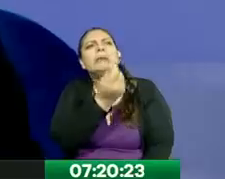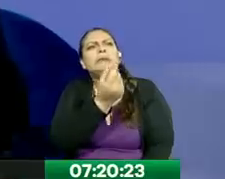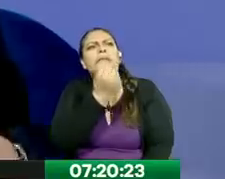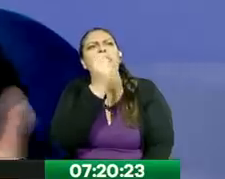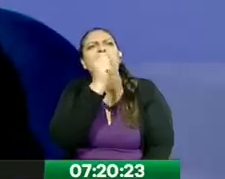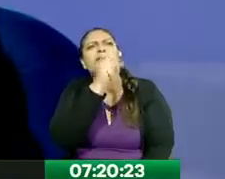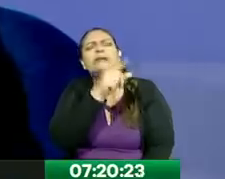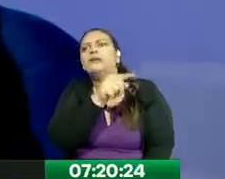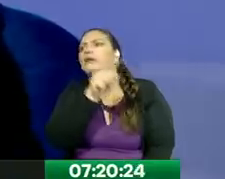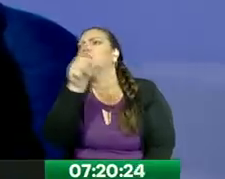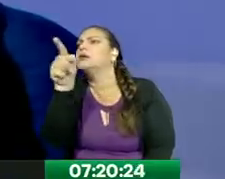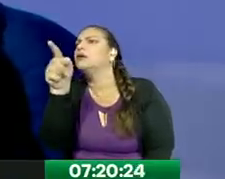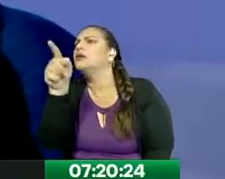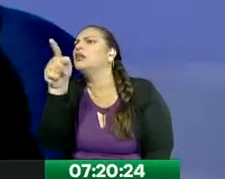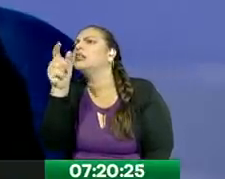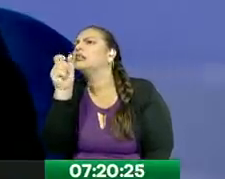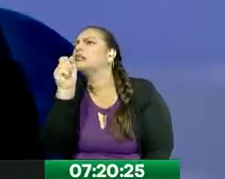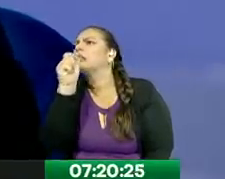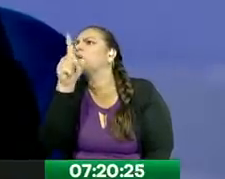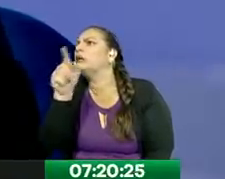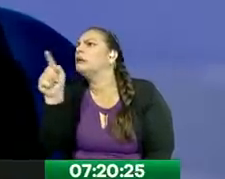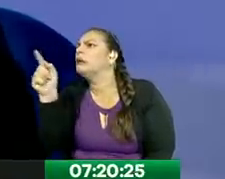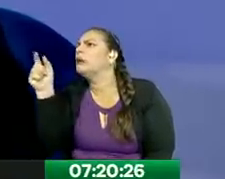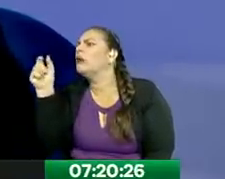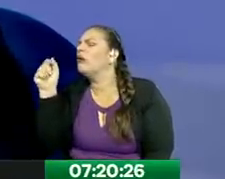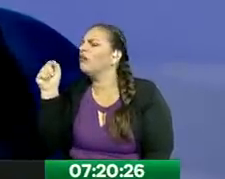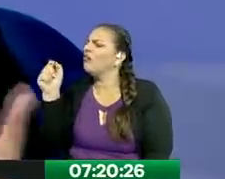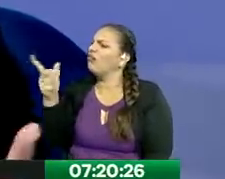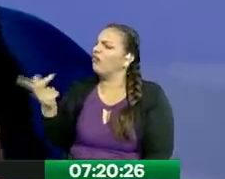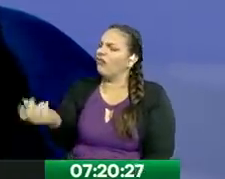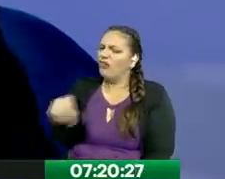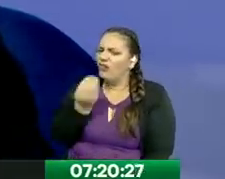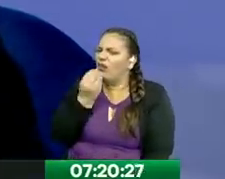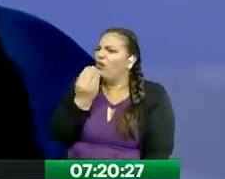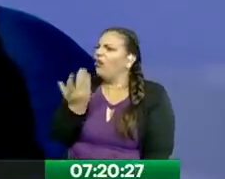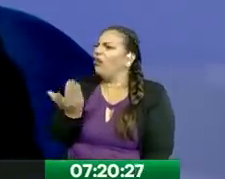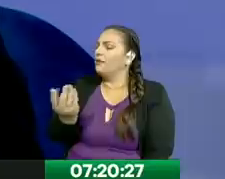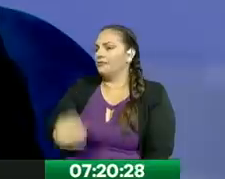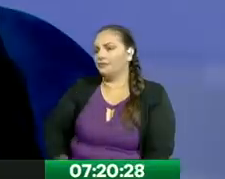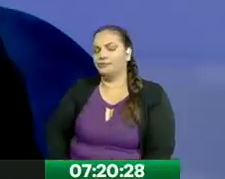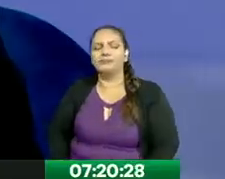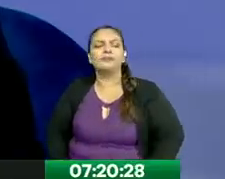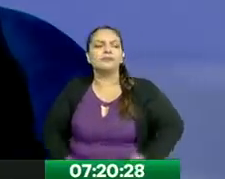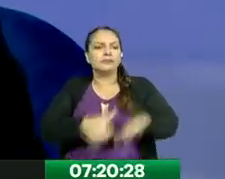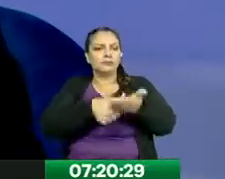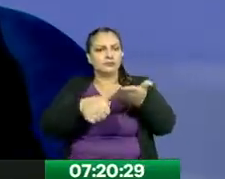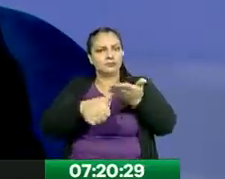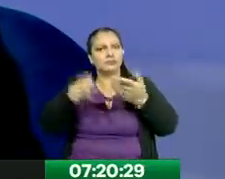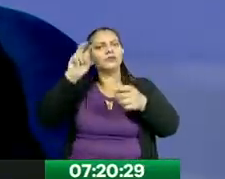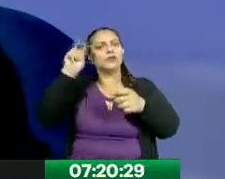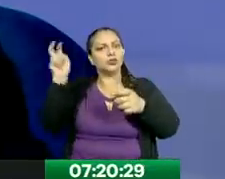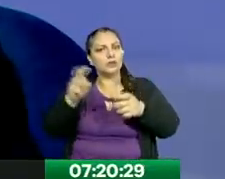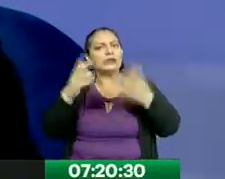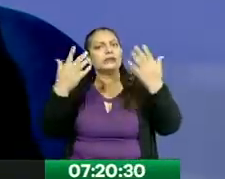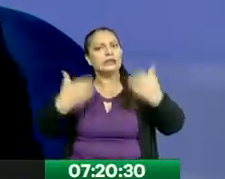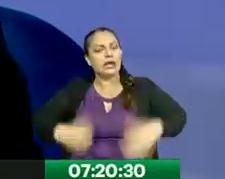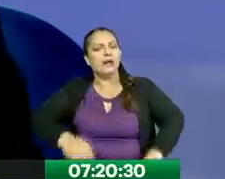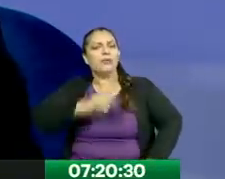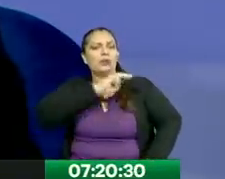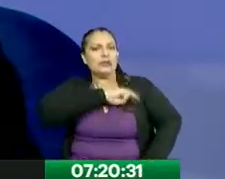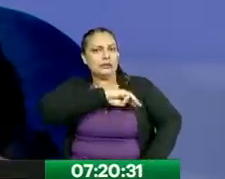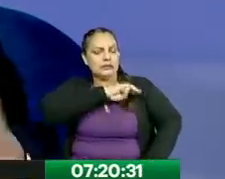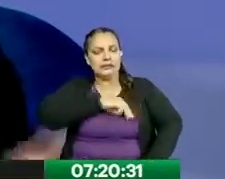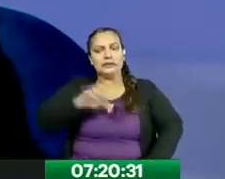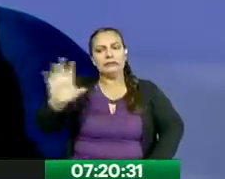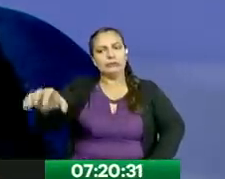costos nosotros como ministerio de turismo regulamos aquellos que ya un control día a día se lo hace fundamentalmente a través de los gastos municipales de las comisiones municipales de